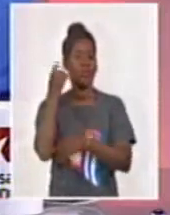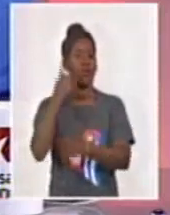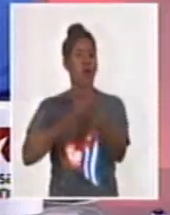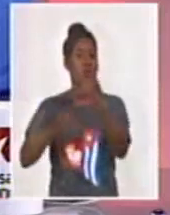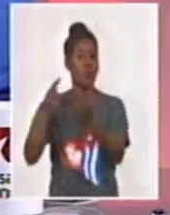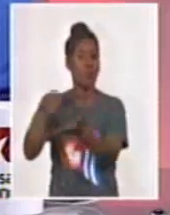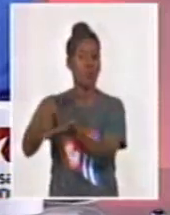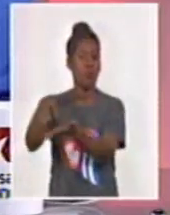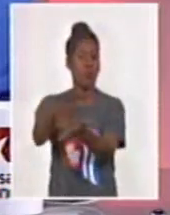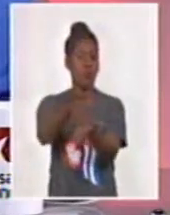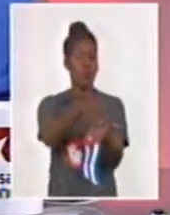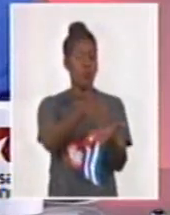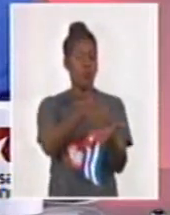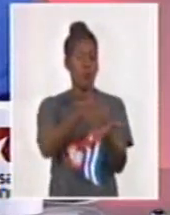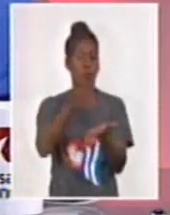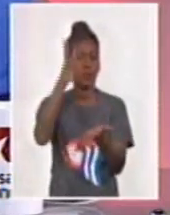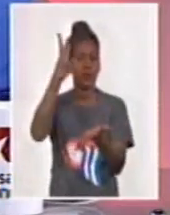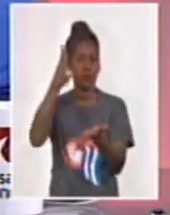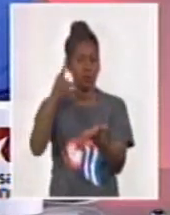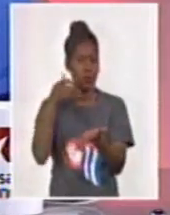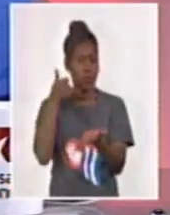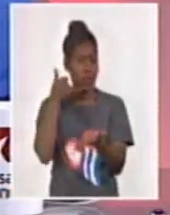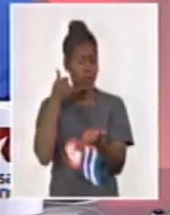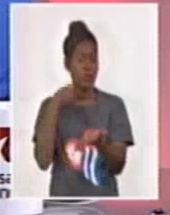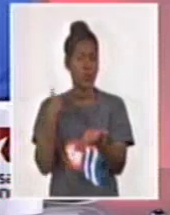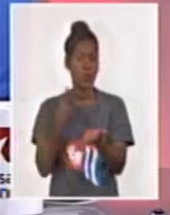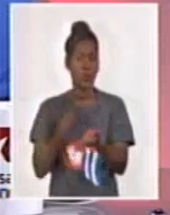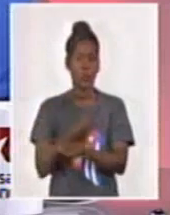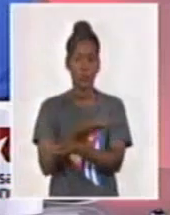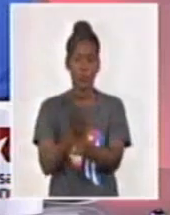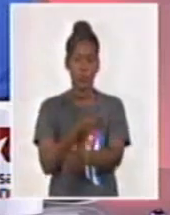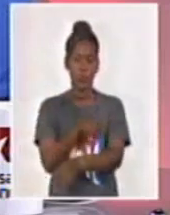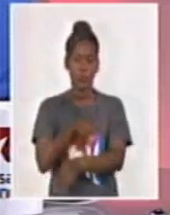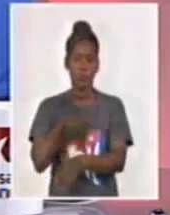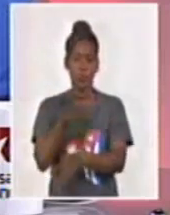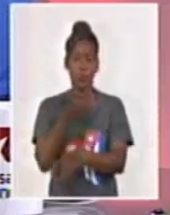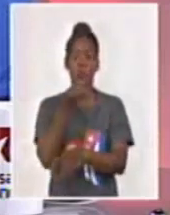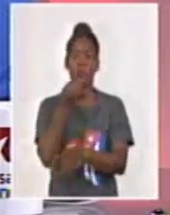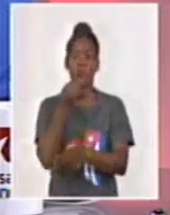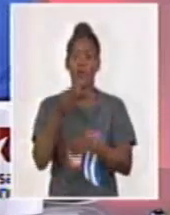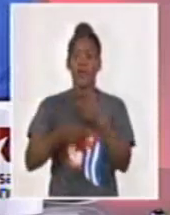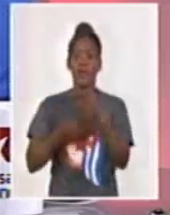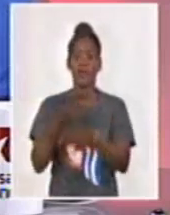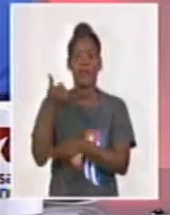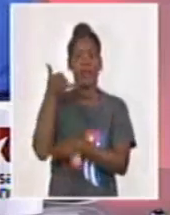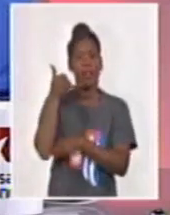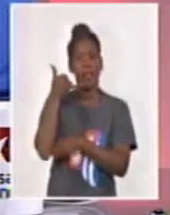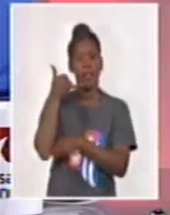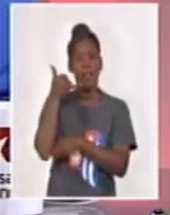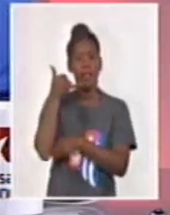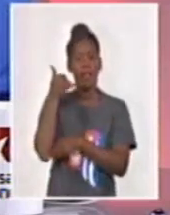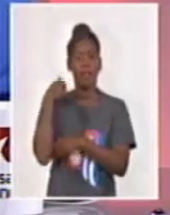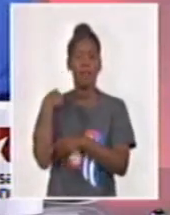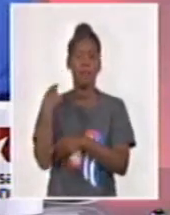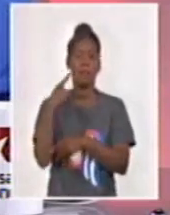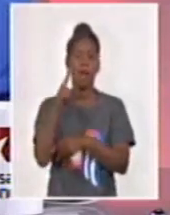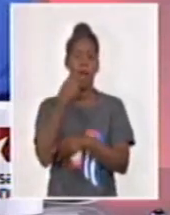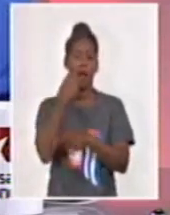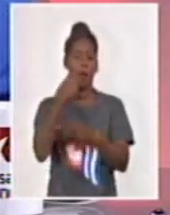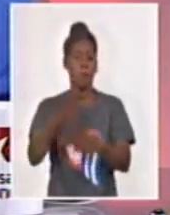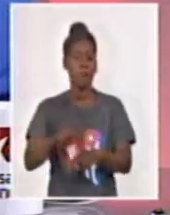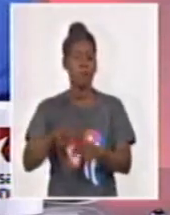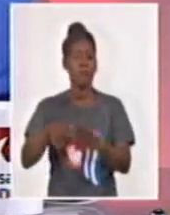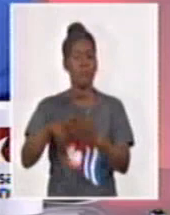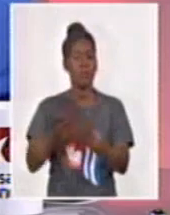la población. Estos teléfonos incluso ya se están haciendo públicos a partir